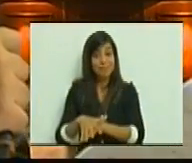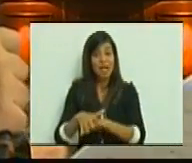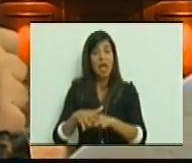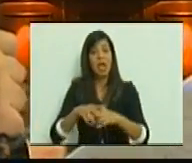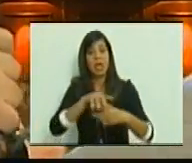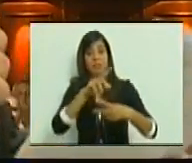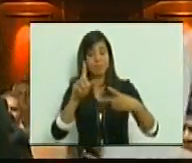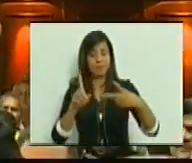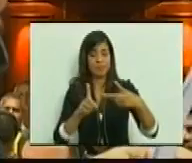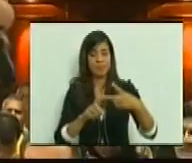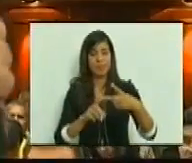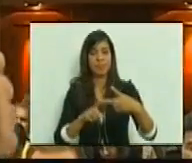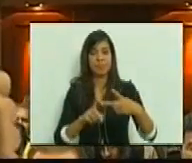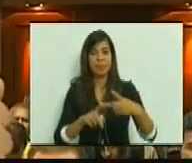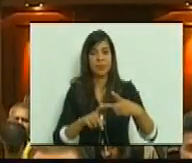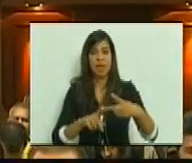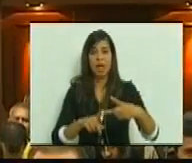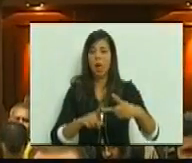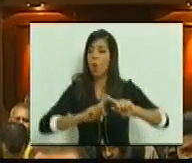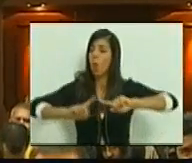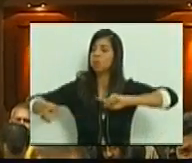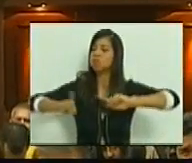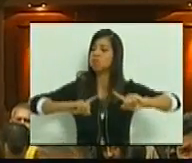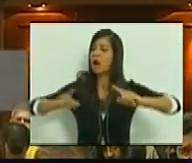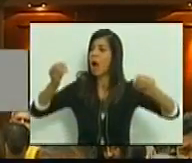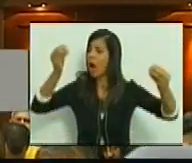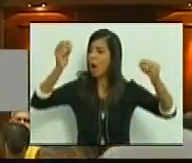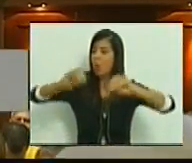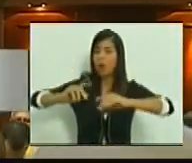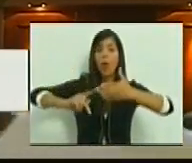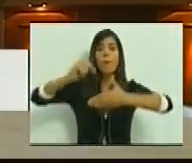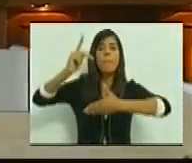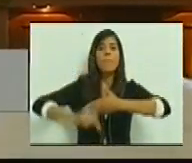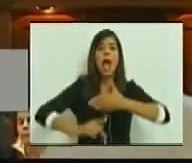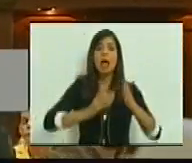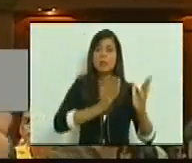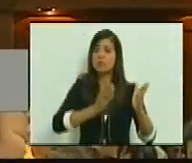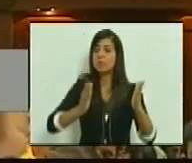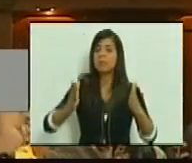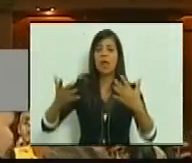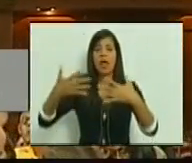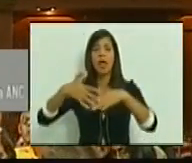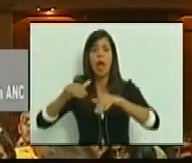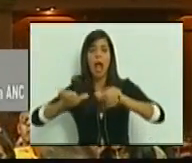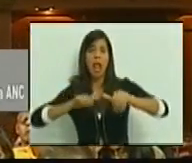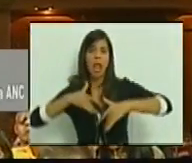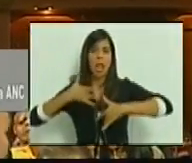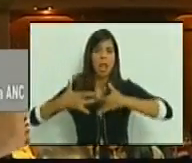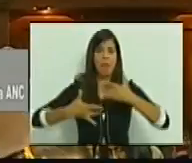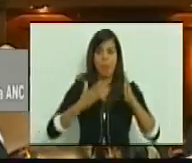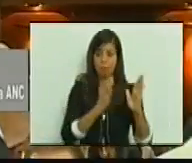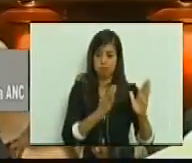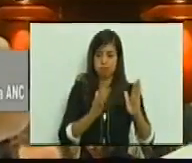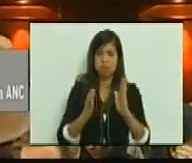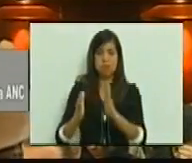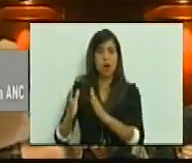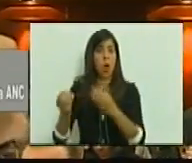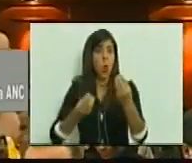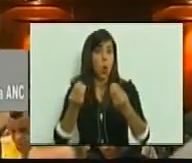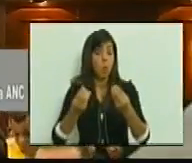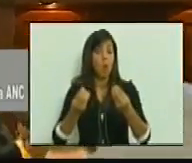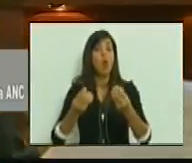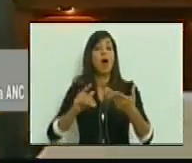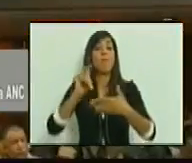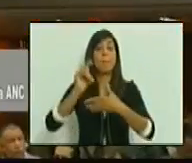Articulación, actuación coordinada en la planificación y ejecución de actividades a partir de líneas estratégicas e